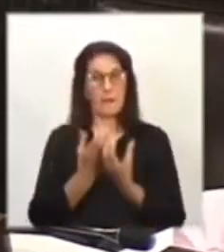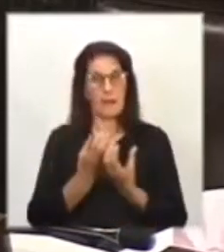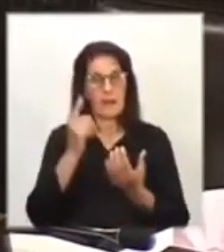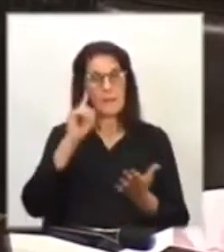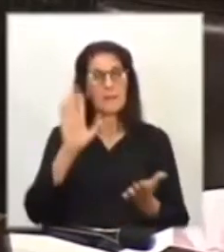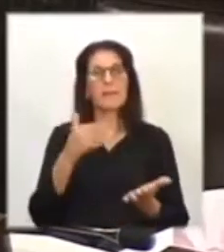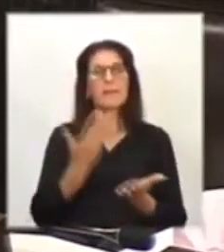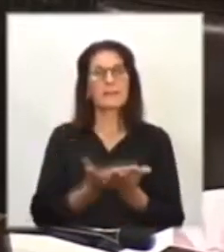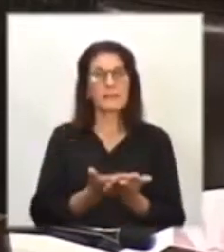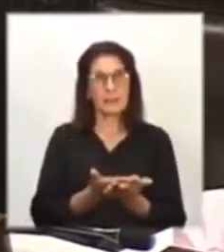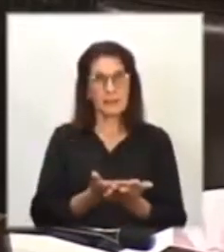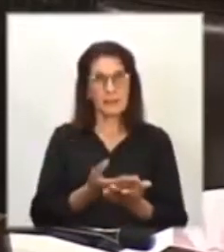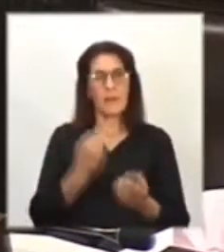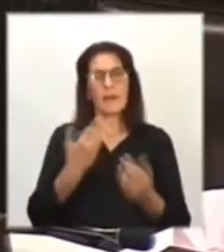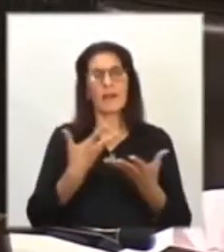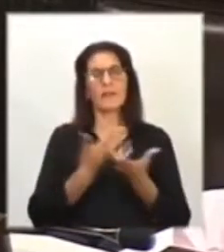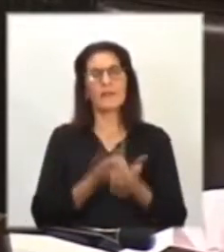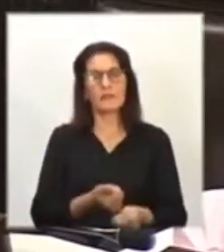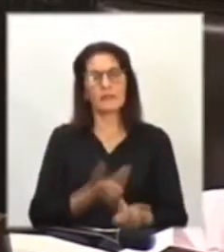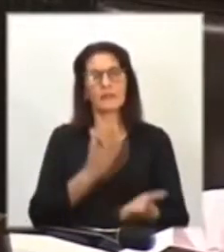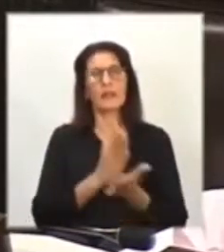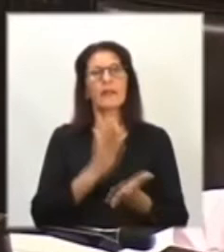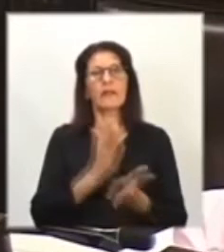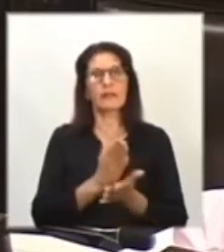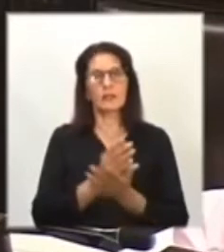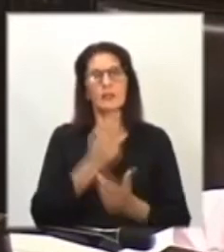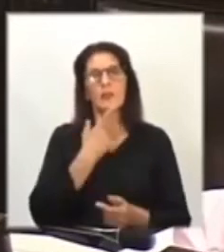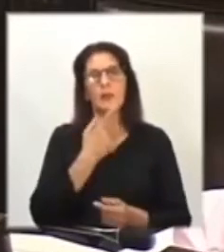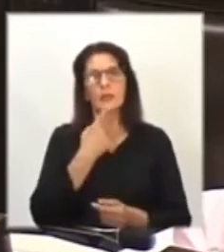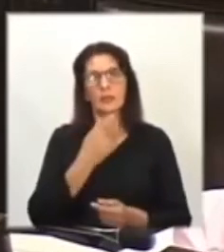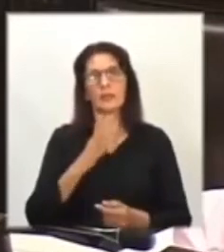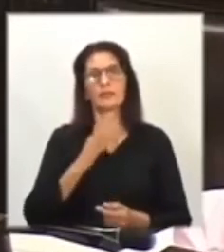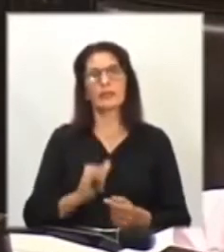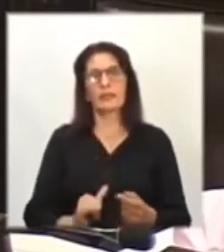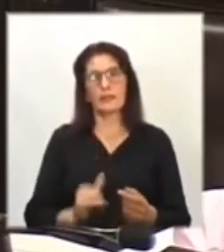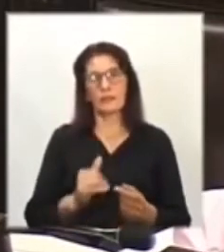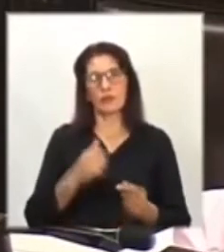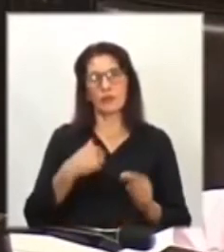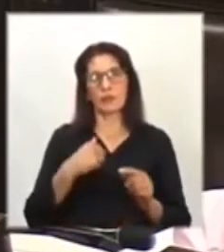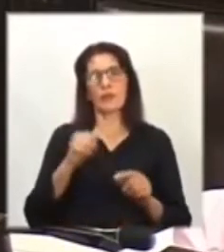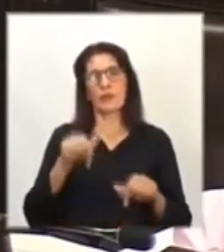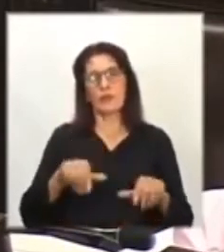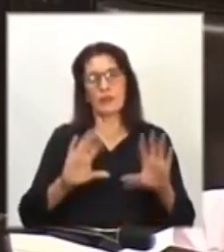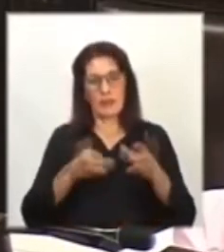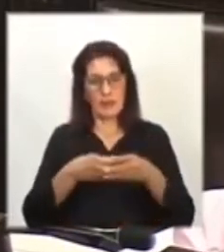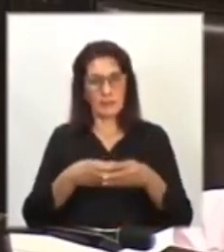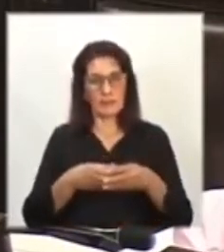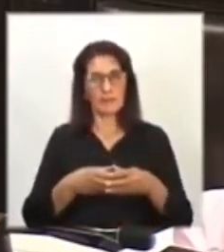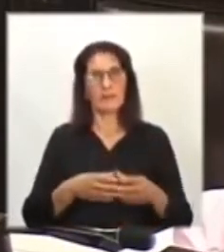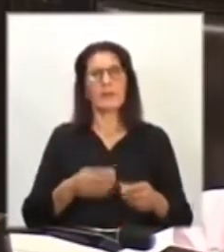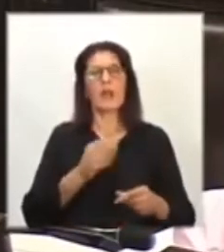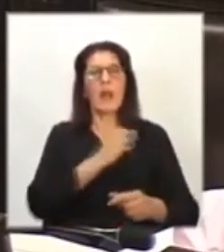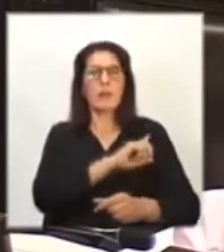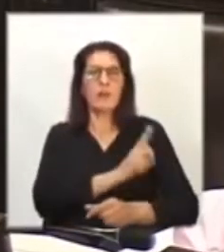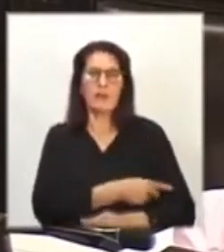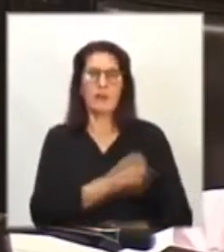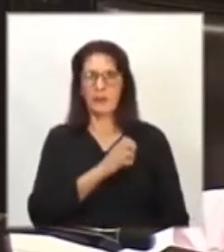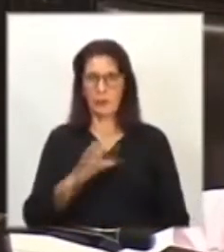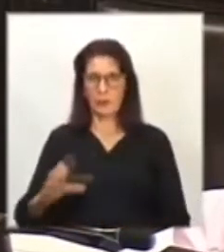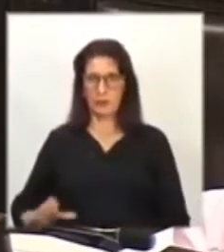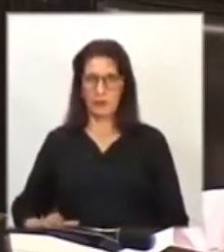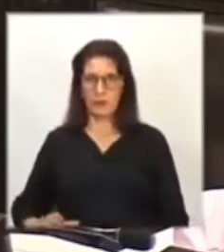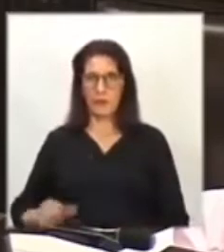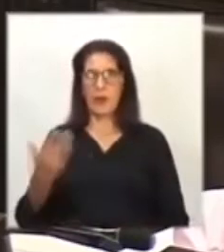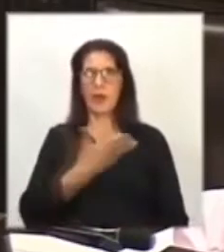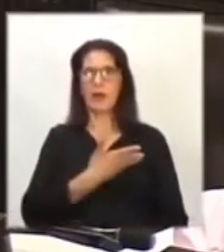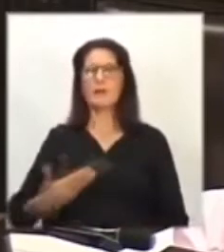un recurso de revocación para defender los derechos de participación política que tenemos todos los integrantes de este cuerpo ante el Poder Ejecutivo, ante